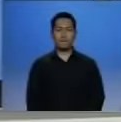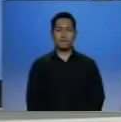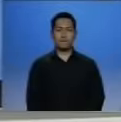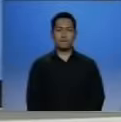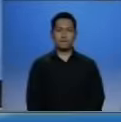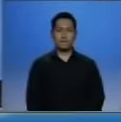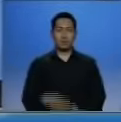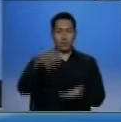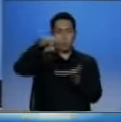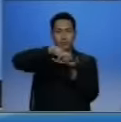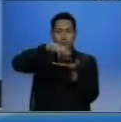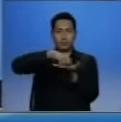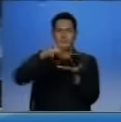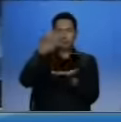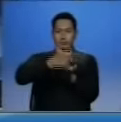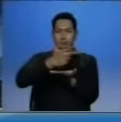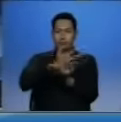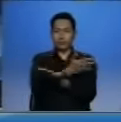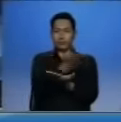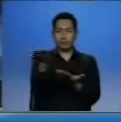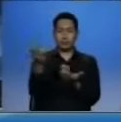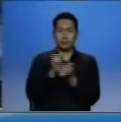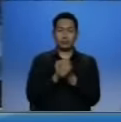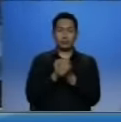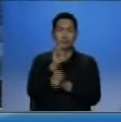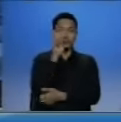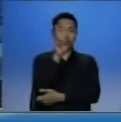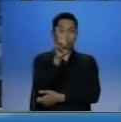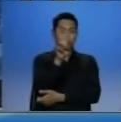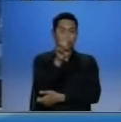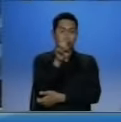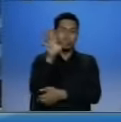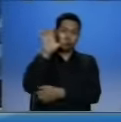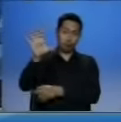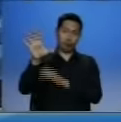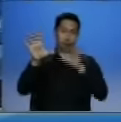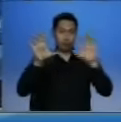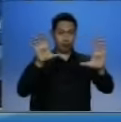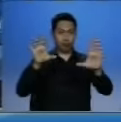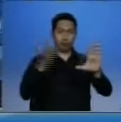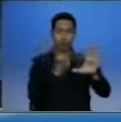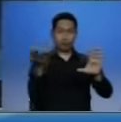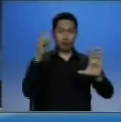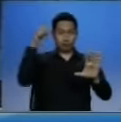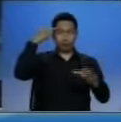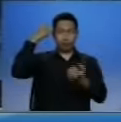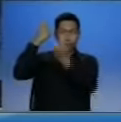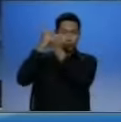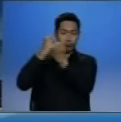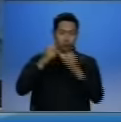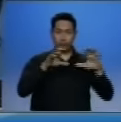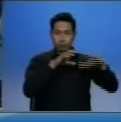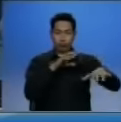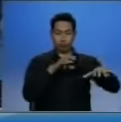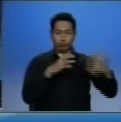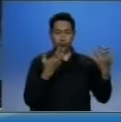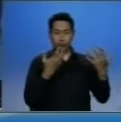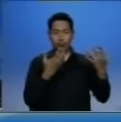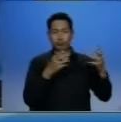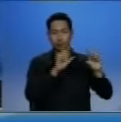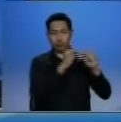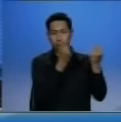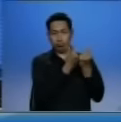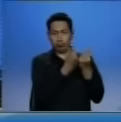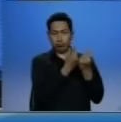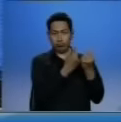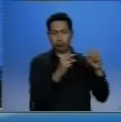Y en Carchi se realizaron dos plantones, uno por partidarios del oficialismo y otro por parte de opositores. No se registraron